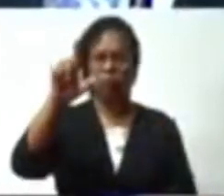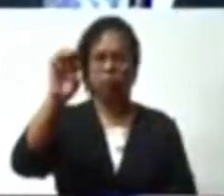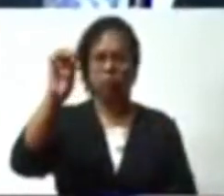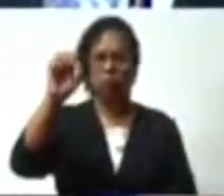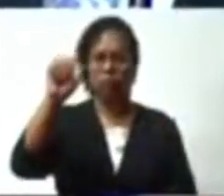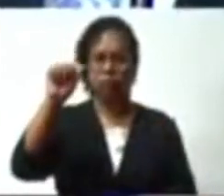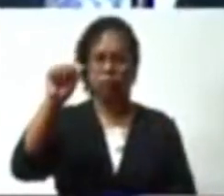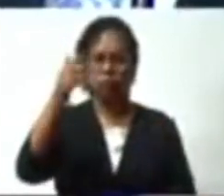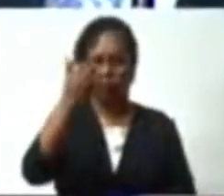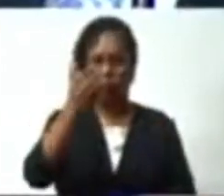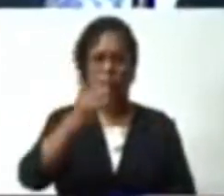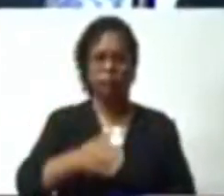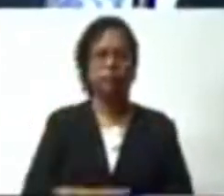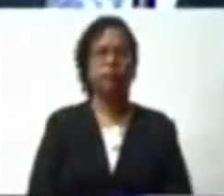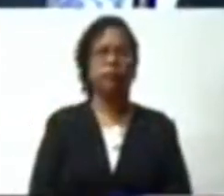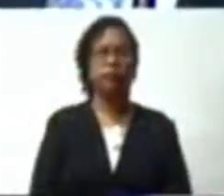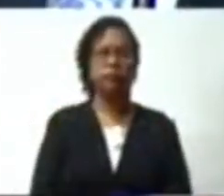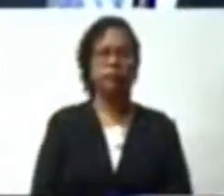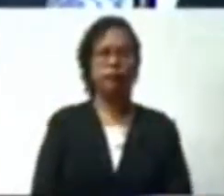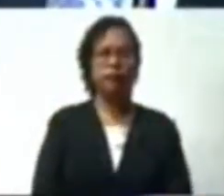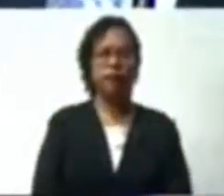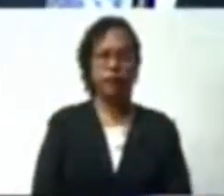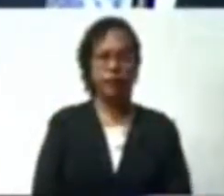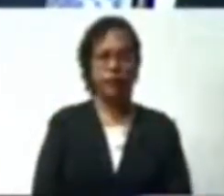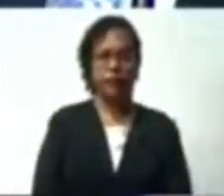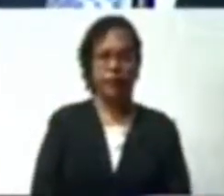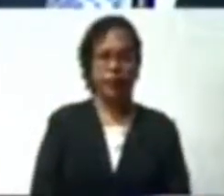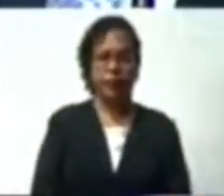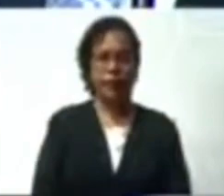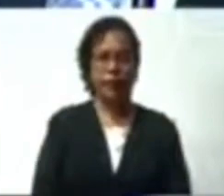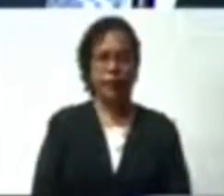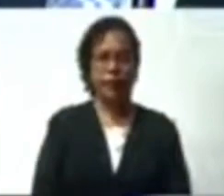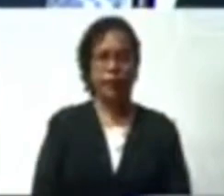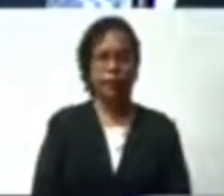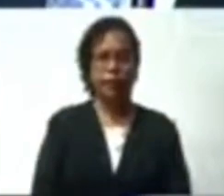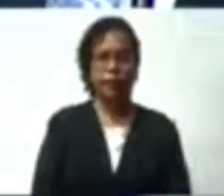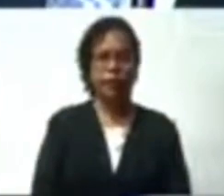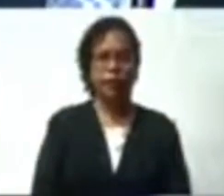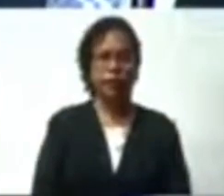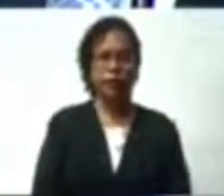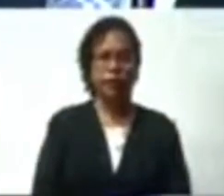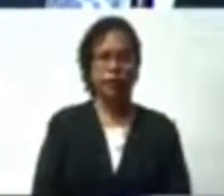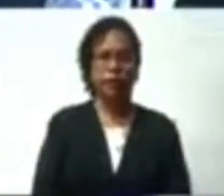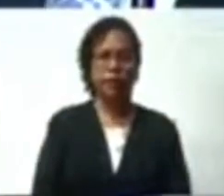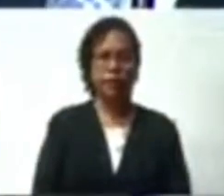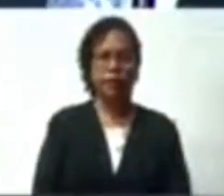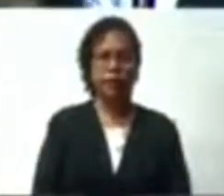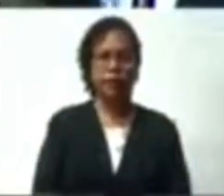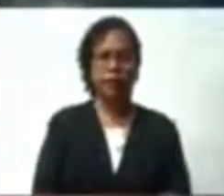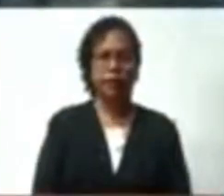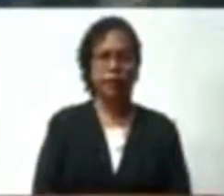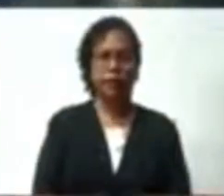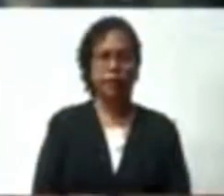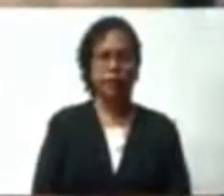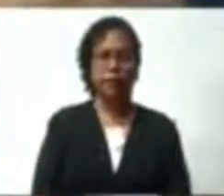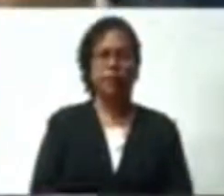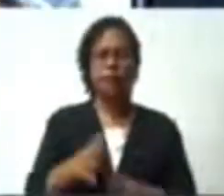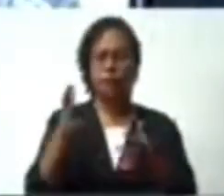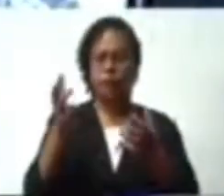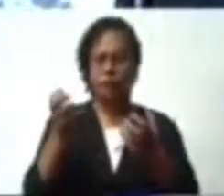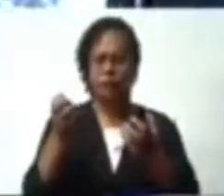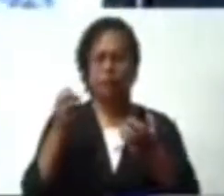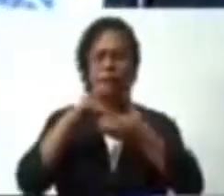Tomamos este turno previo porque no queríamos dejar pasar lo